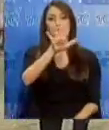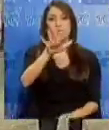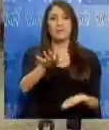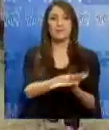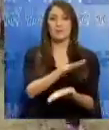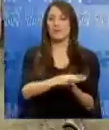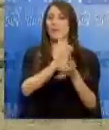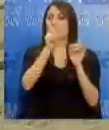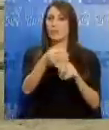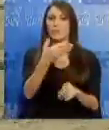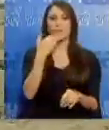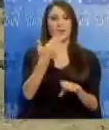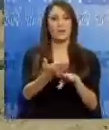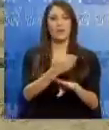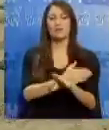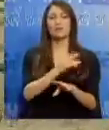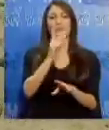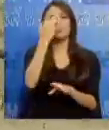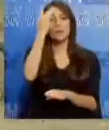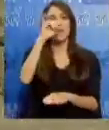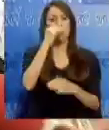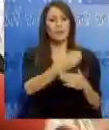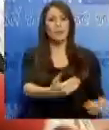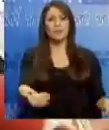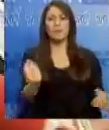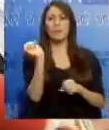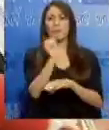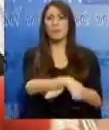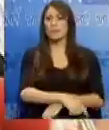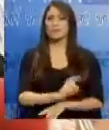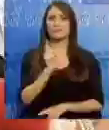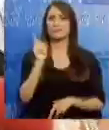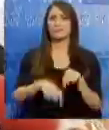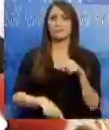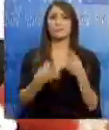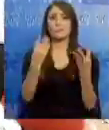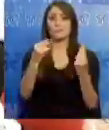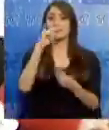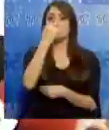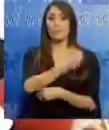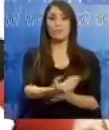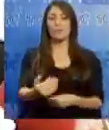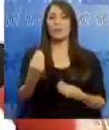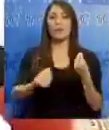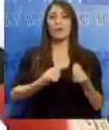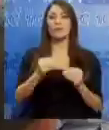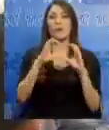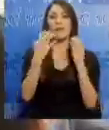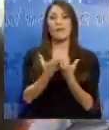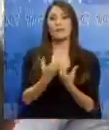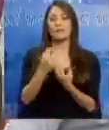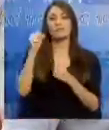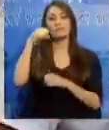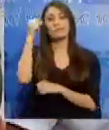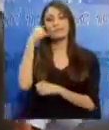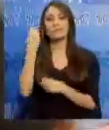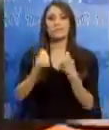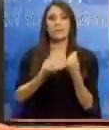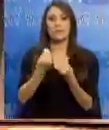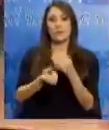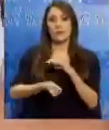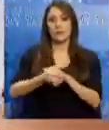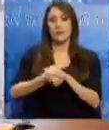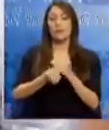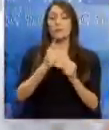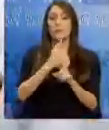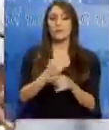escuelas temporales para 75.000 chicos. Ustedes pueden preguntar, todavía que hay muchos niños que no están yendo a clases. Inmediatamente se reunió con el